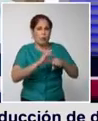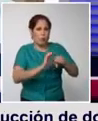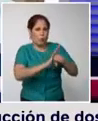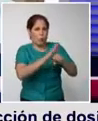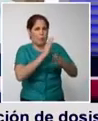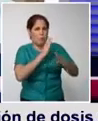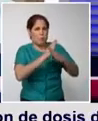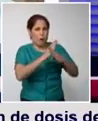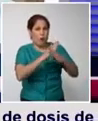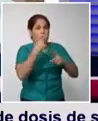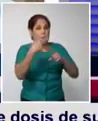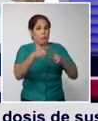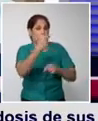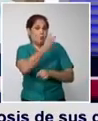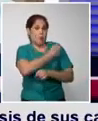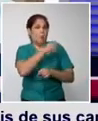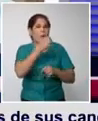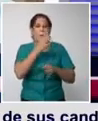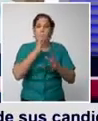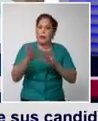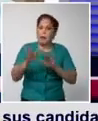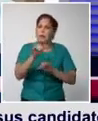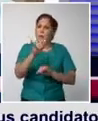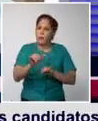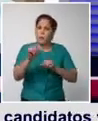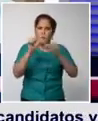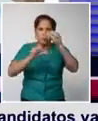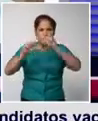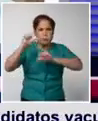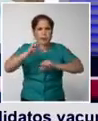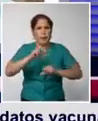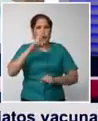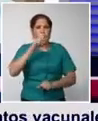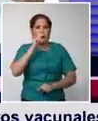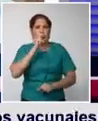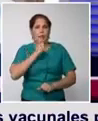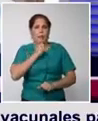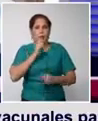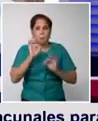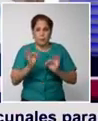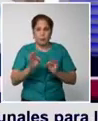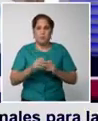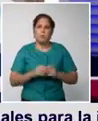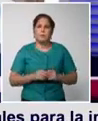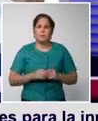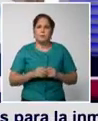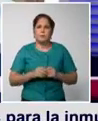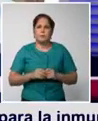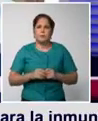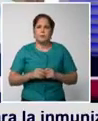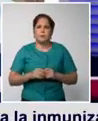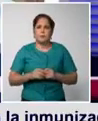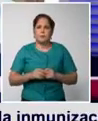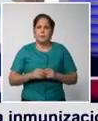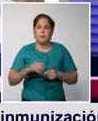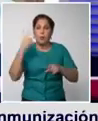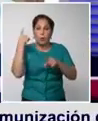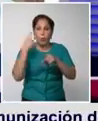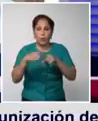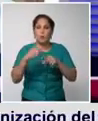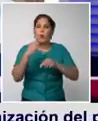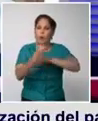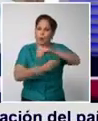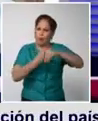los candidatos actuales, que es decir, con el mismo producto, la RBD, la proteína de unión al receptor, pero con las